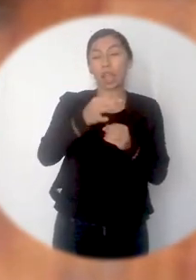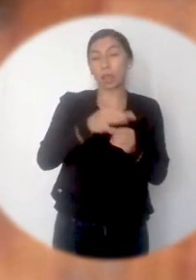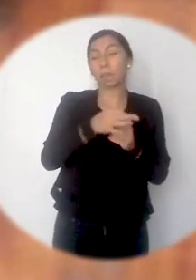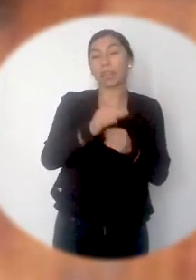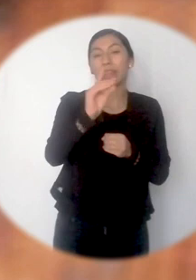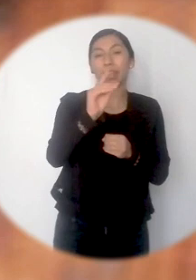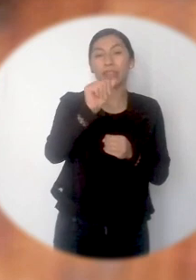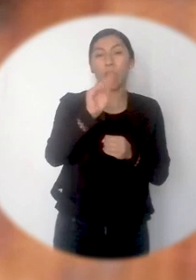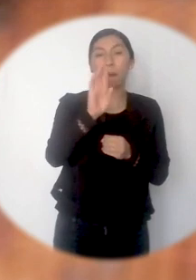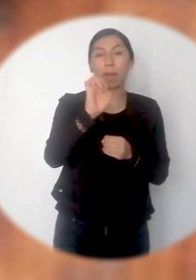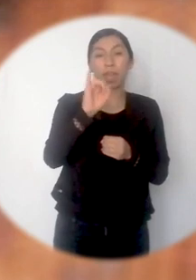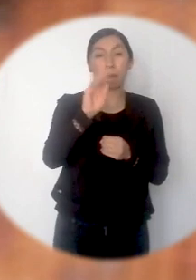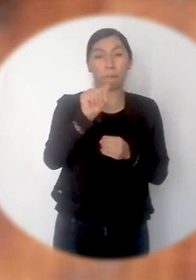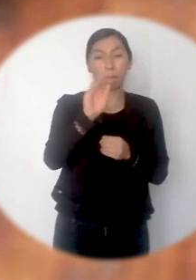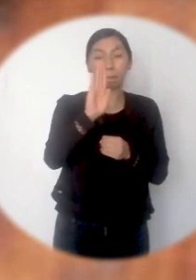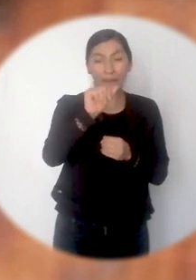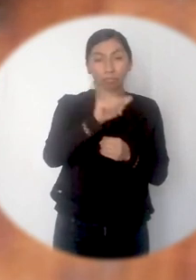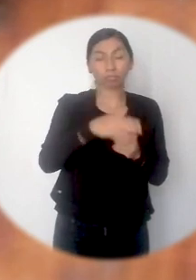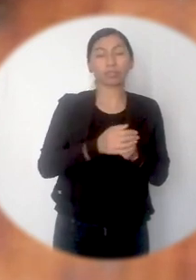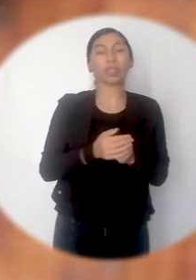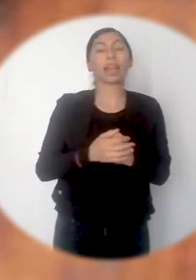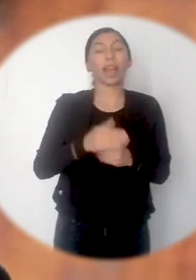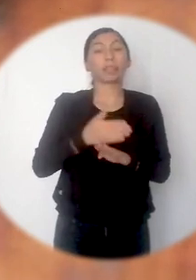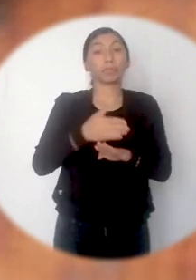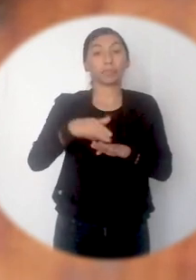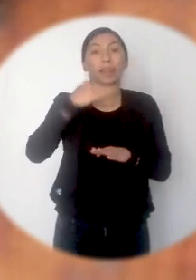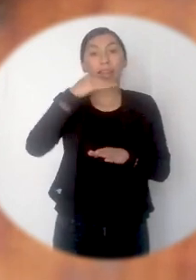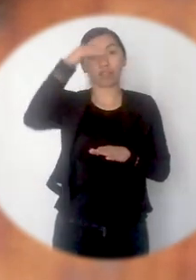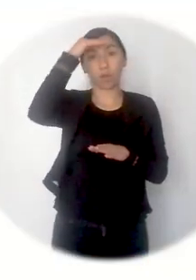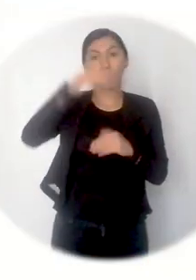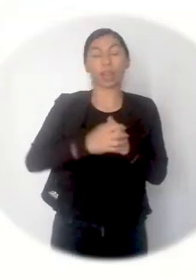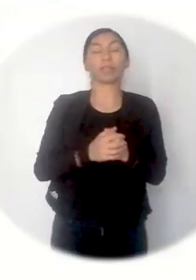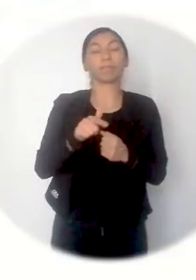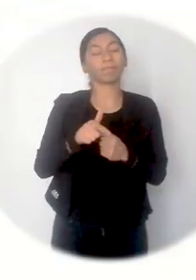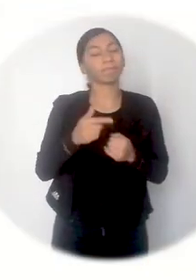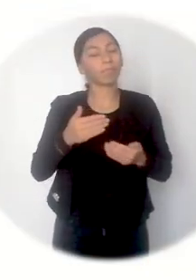de Antioquia, recuperan sus tradiciones culturales que fueron afectadas por el conflicto armado.